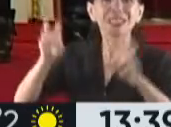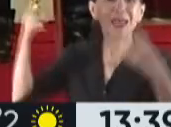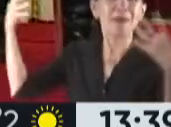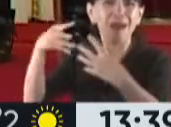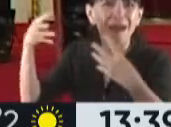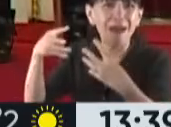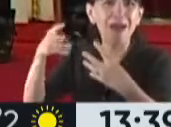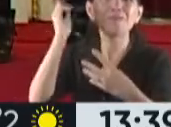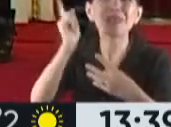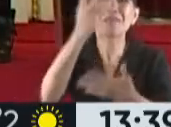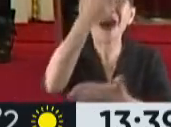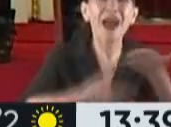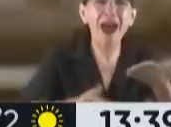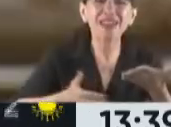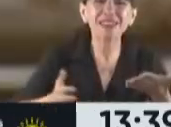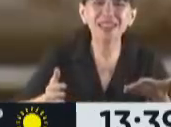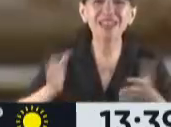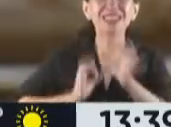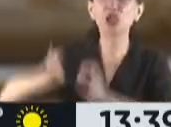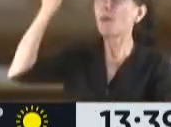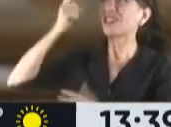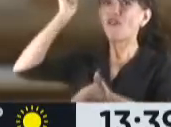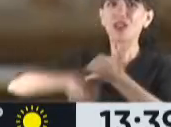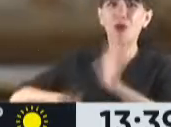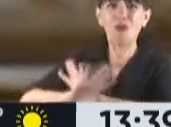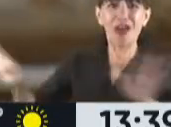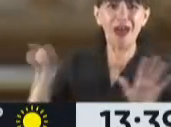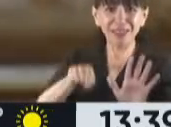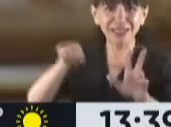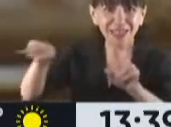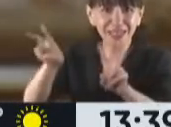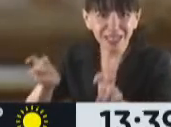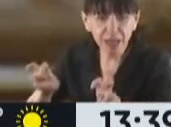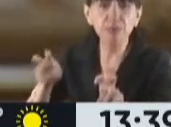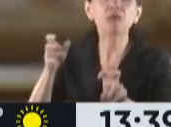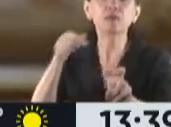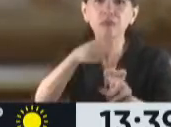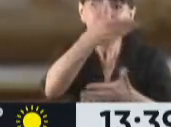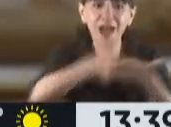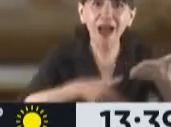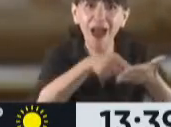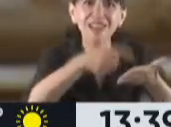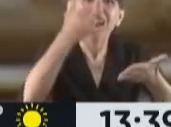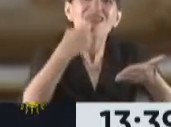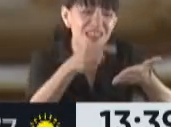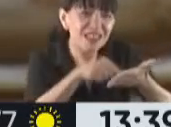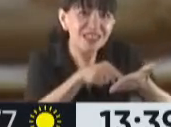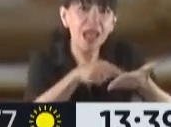siglo pasado. En la Carta de las Naciones Unidas está el derecho de todos los países de decidir su propio